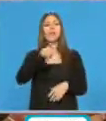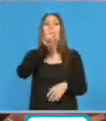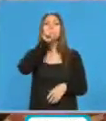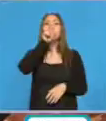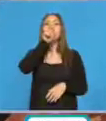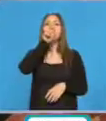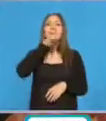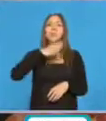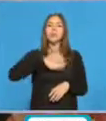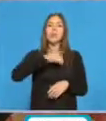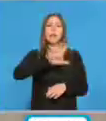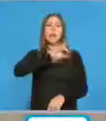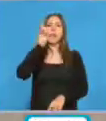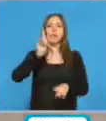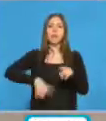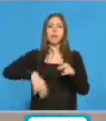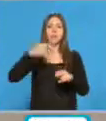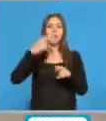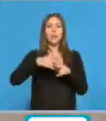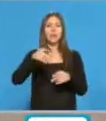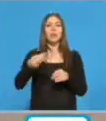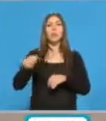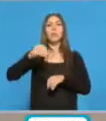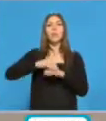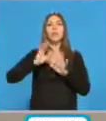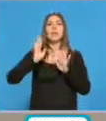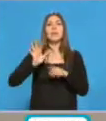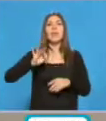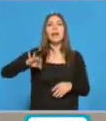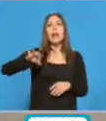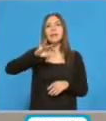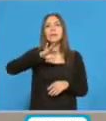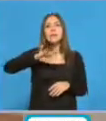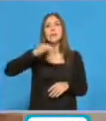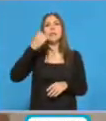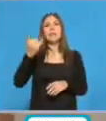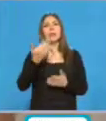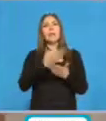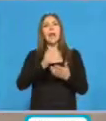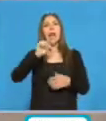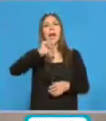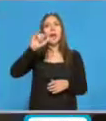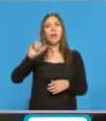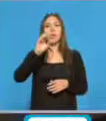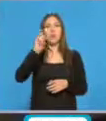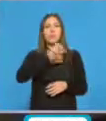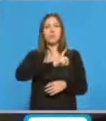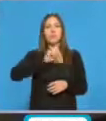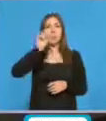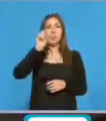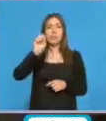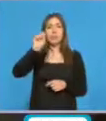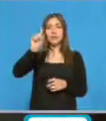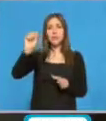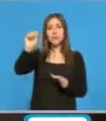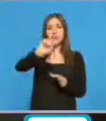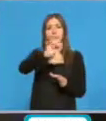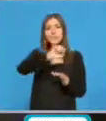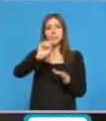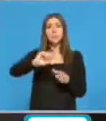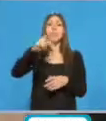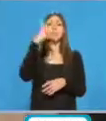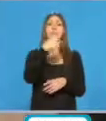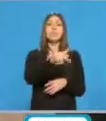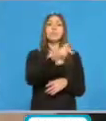pollo. Previamente yo ya le puse aceite y ajo. Hay Qué que rico. cuidarlo el condimento, hay que ponerle un poquito de sal, pero recordaremos que en la